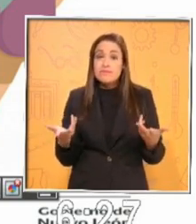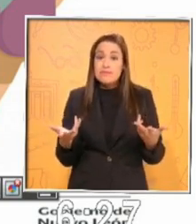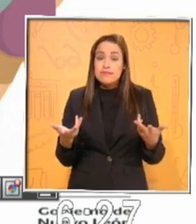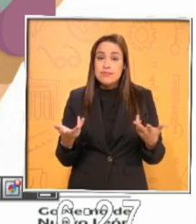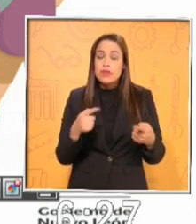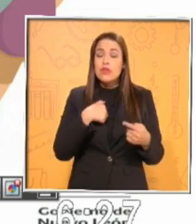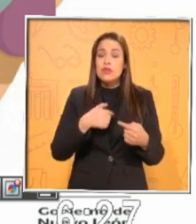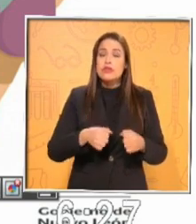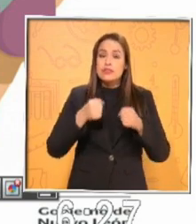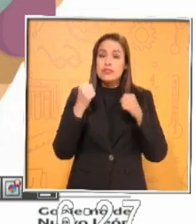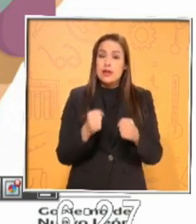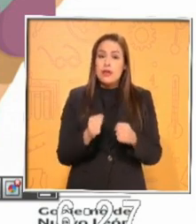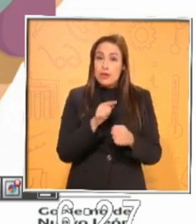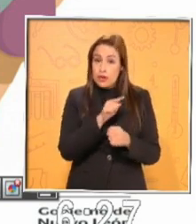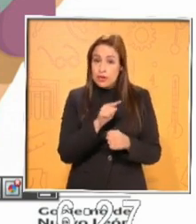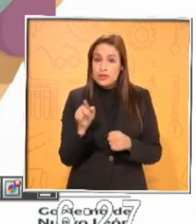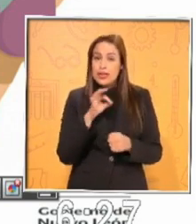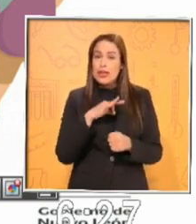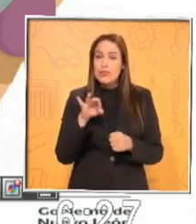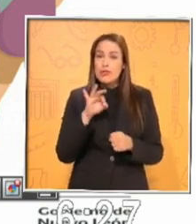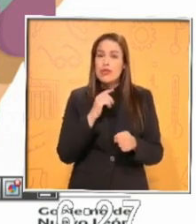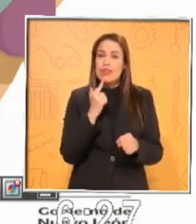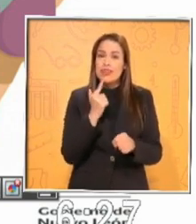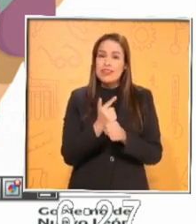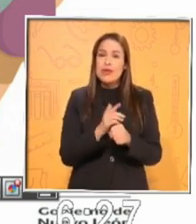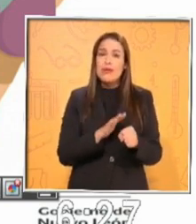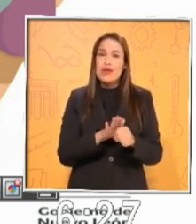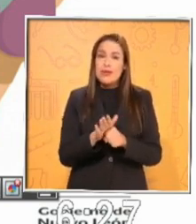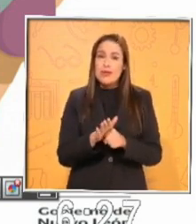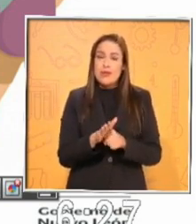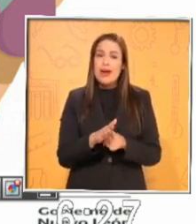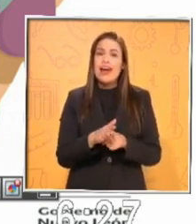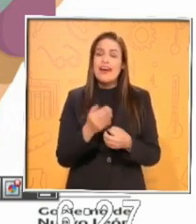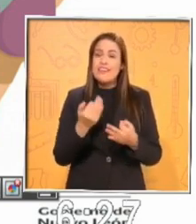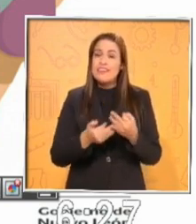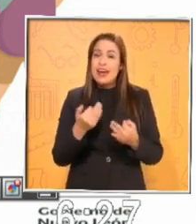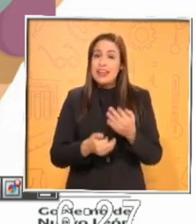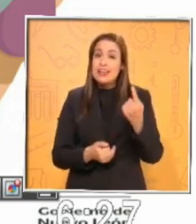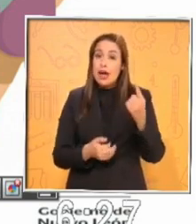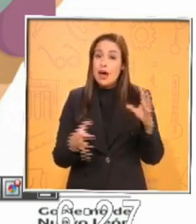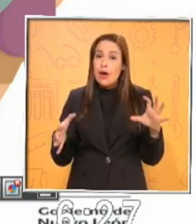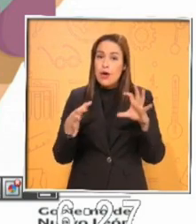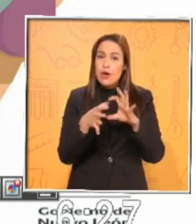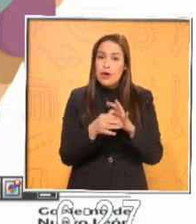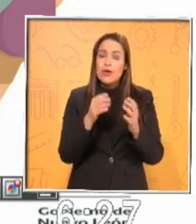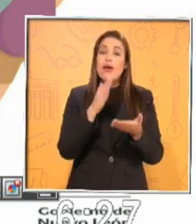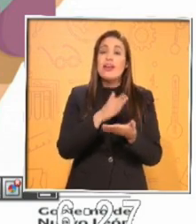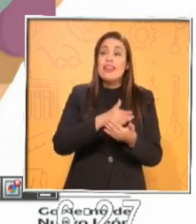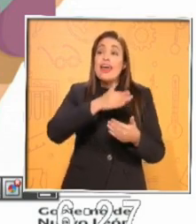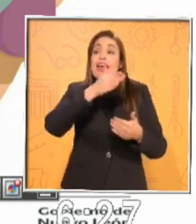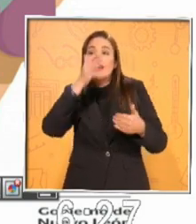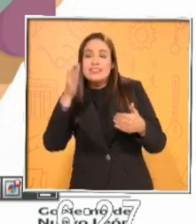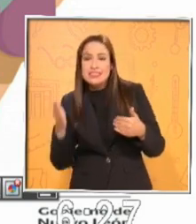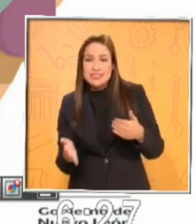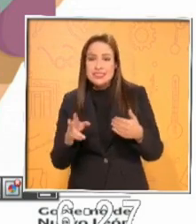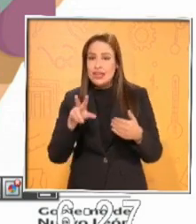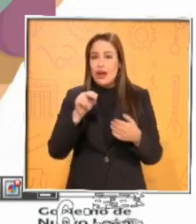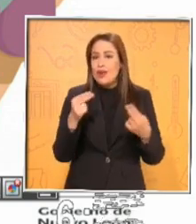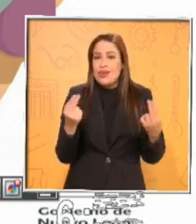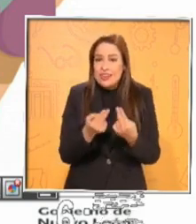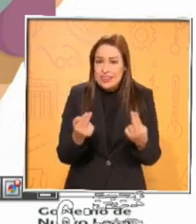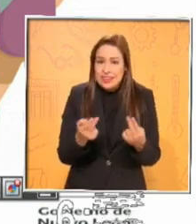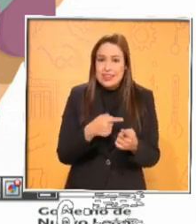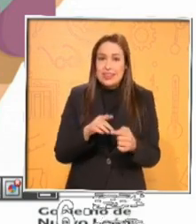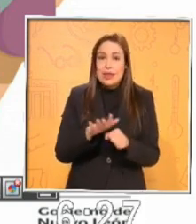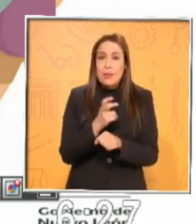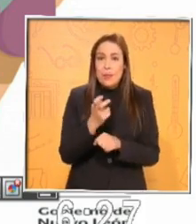Estoy segura que pudieron dar con él. Nos falta un conector de consecuencia. No necesariamente tiene que ser